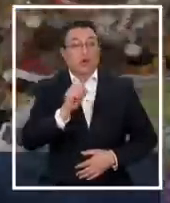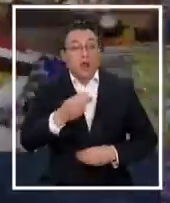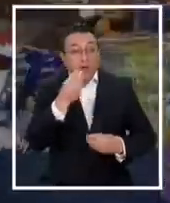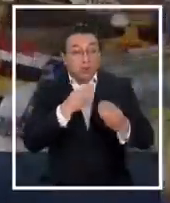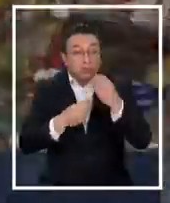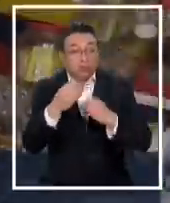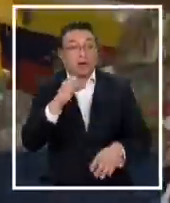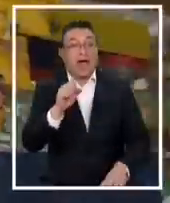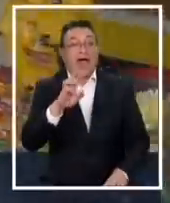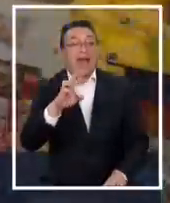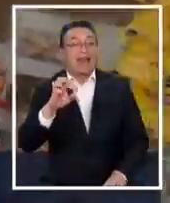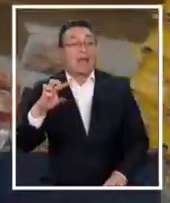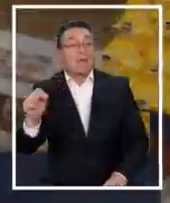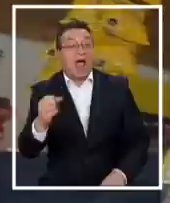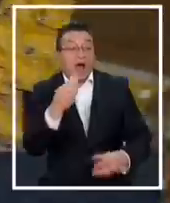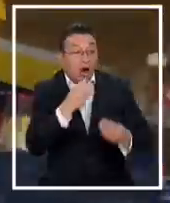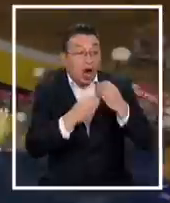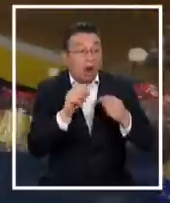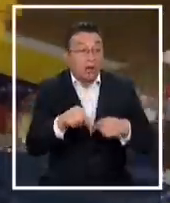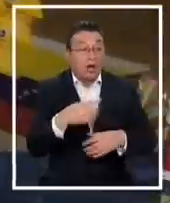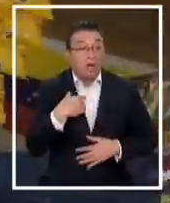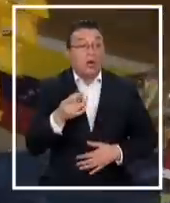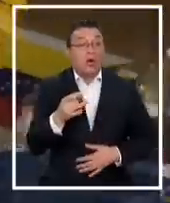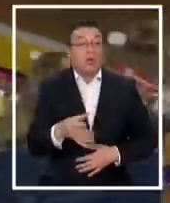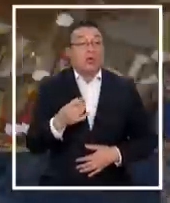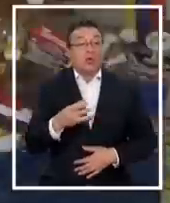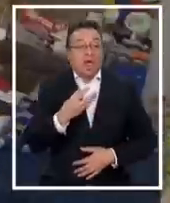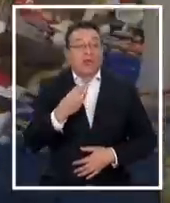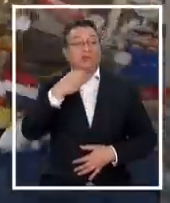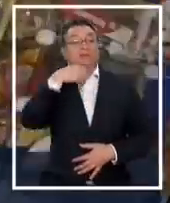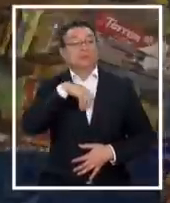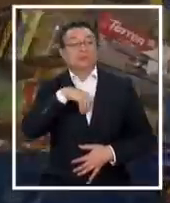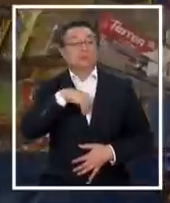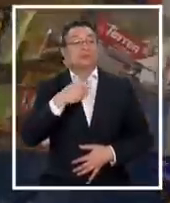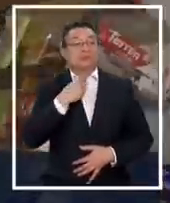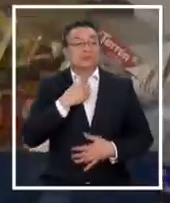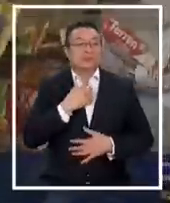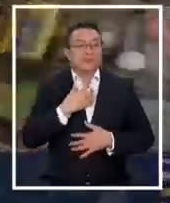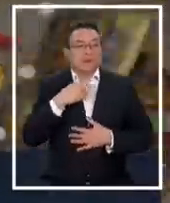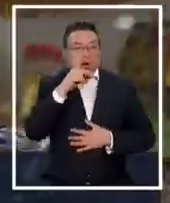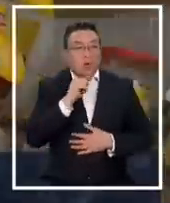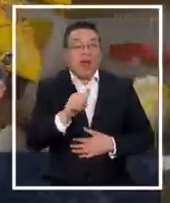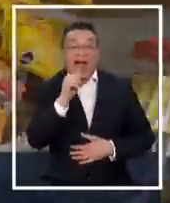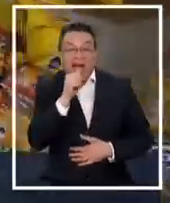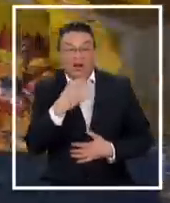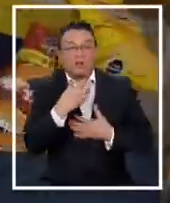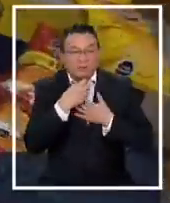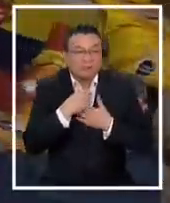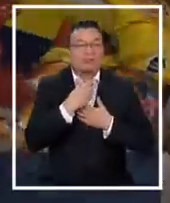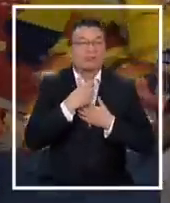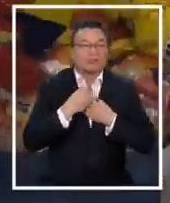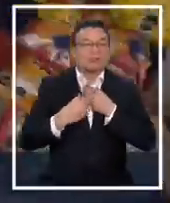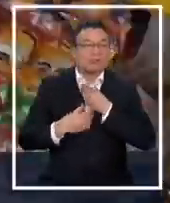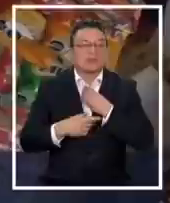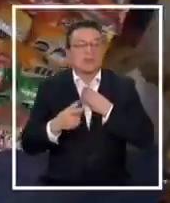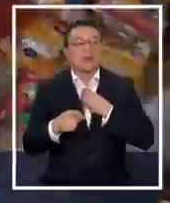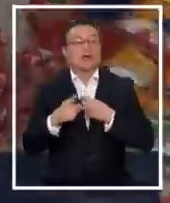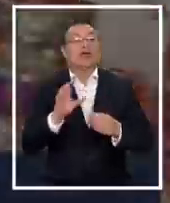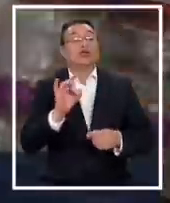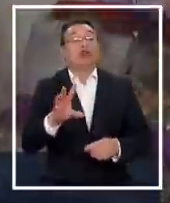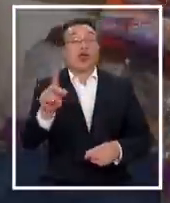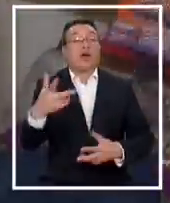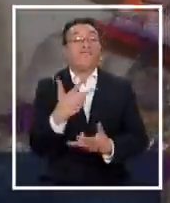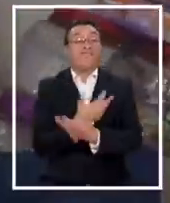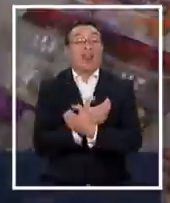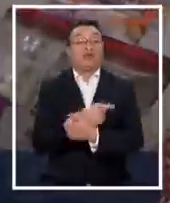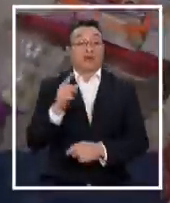arepa y me como una arepa y me la doy de tragón. Y me queda ahí, pero no con el arroz. Eso le pasa solo a los